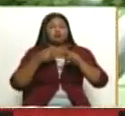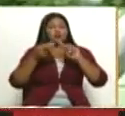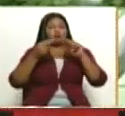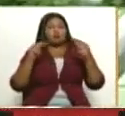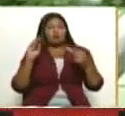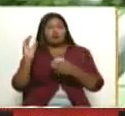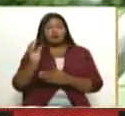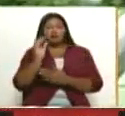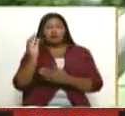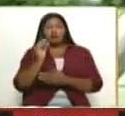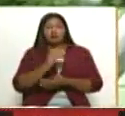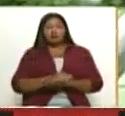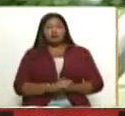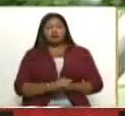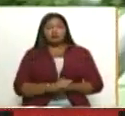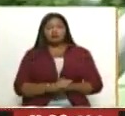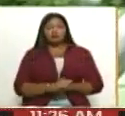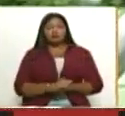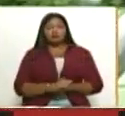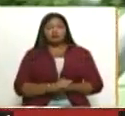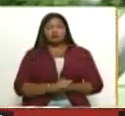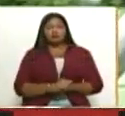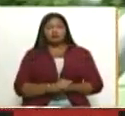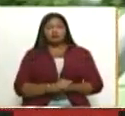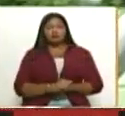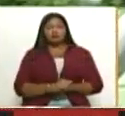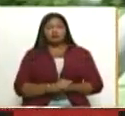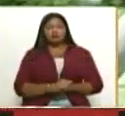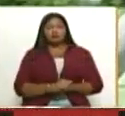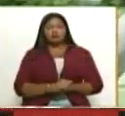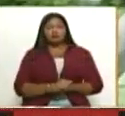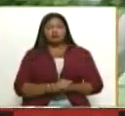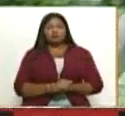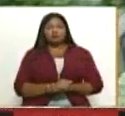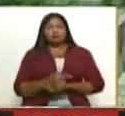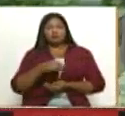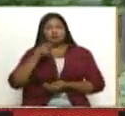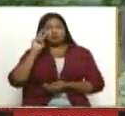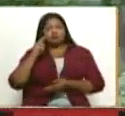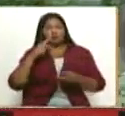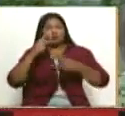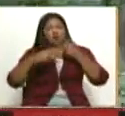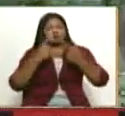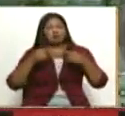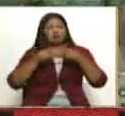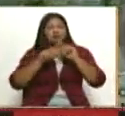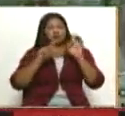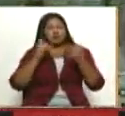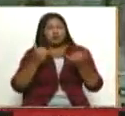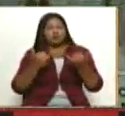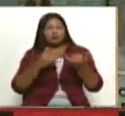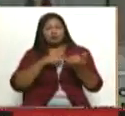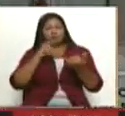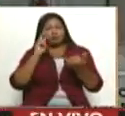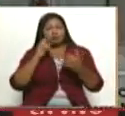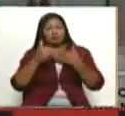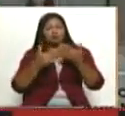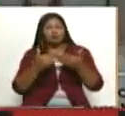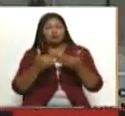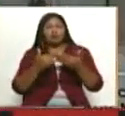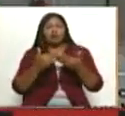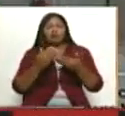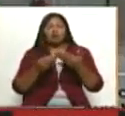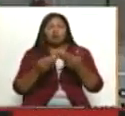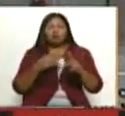Colombia, Otto Morales Benítez, decía que estos procesos siempre tienen enemigos agazapados, o sea, como a la